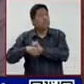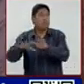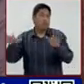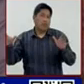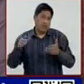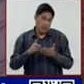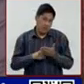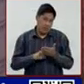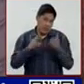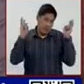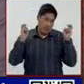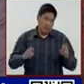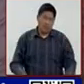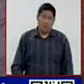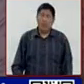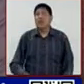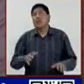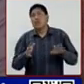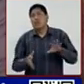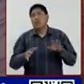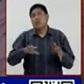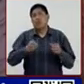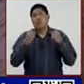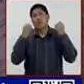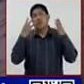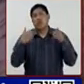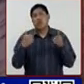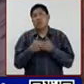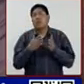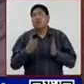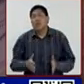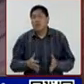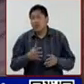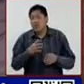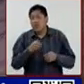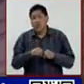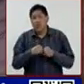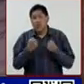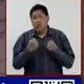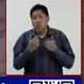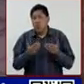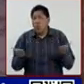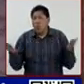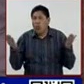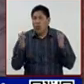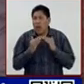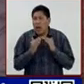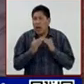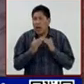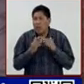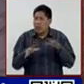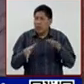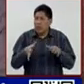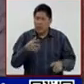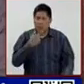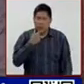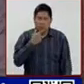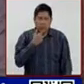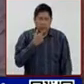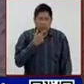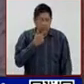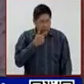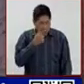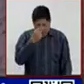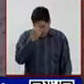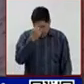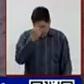de estos gastos efectuados. Más o menos, ¿cuántos vecinos han sufrido daño en sus viviendas? Un estimado.